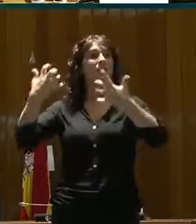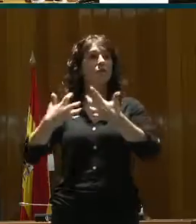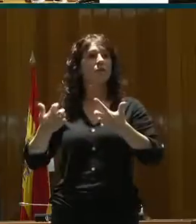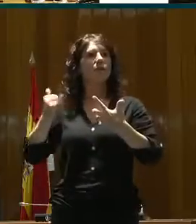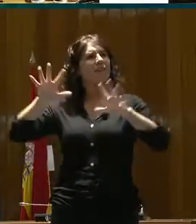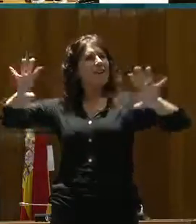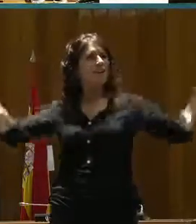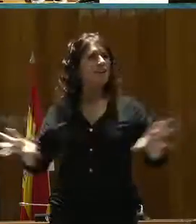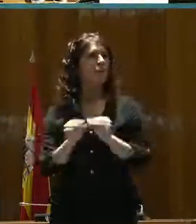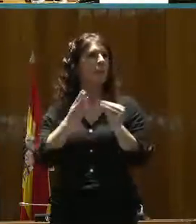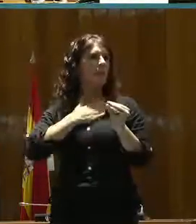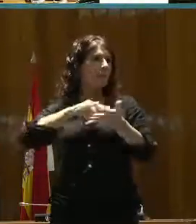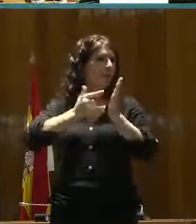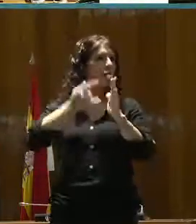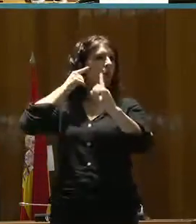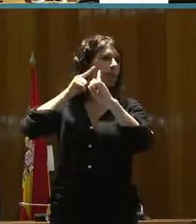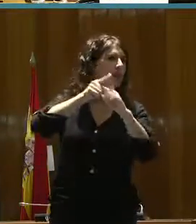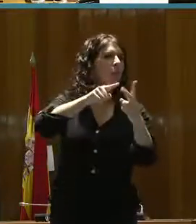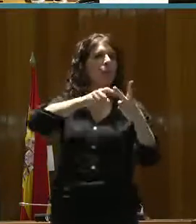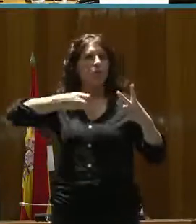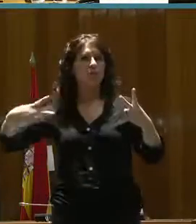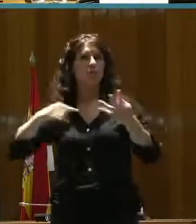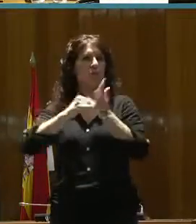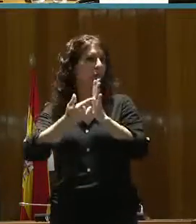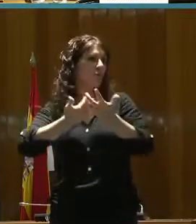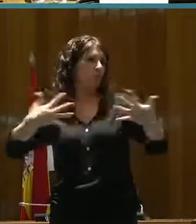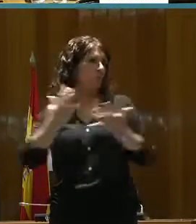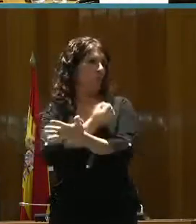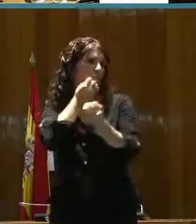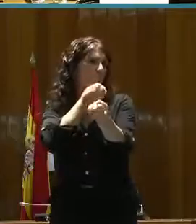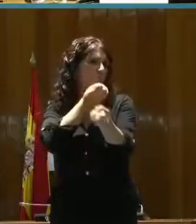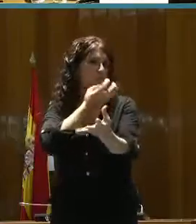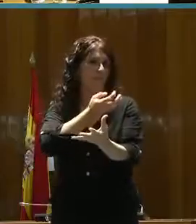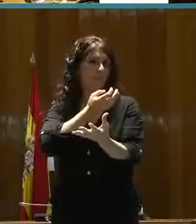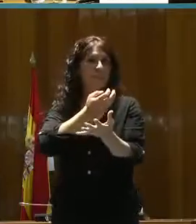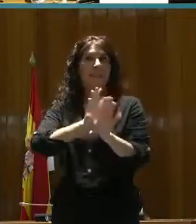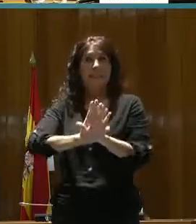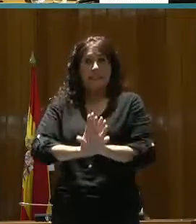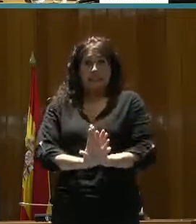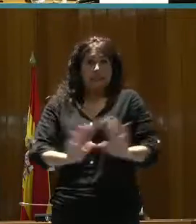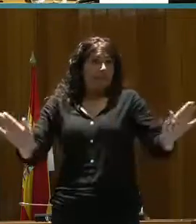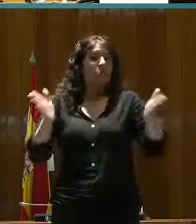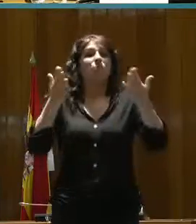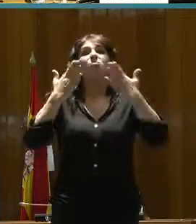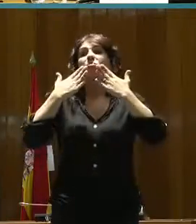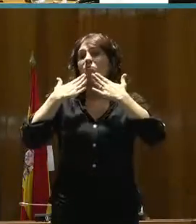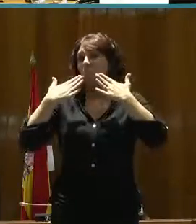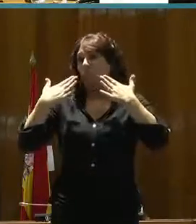cuáles han sido los objetivos y los resultados de este proyecto. Y con ello concluyo. Muchas gracias